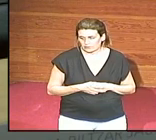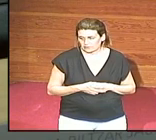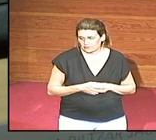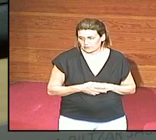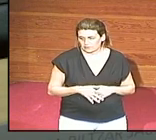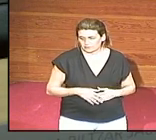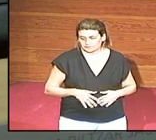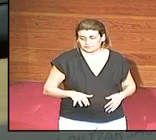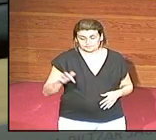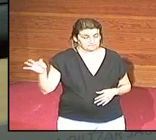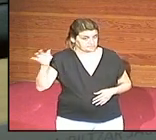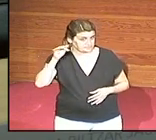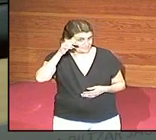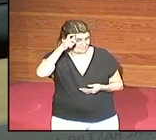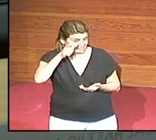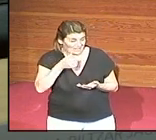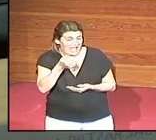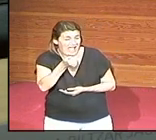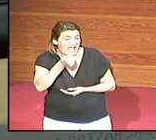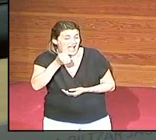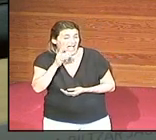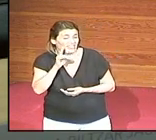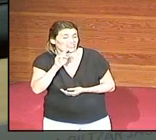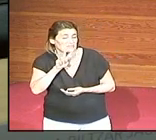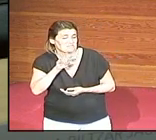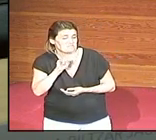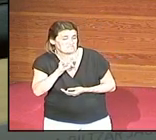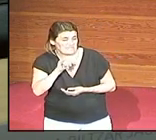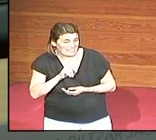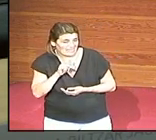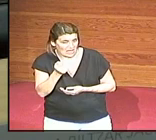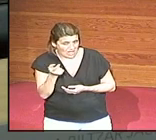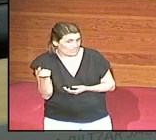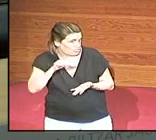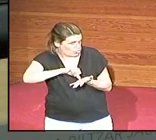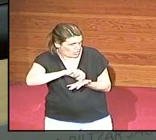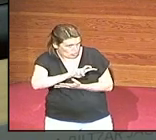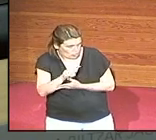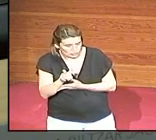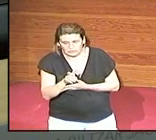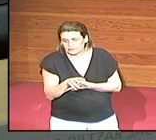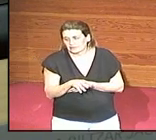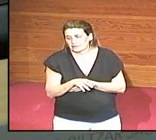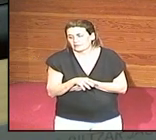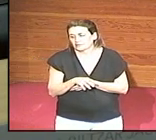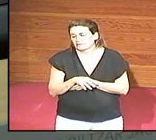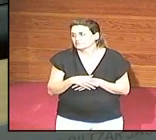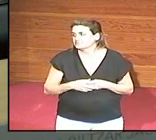Esto es Avdiivka. Avdiivka es una ciudad que es básicamente frente, digamos